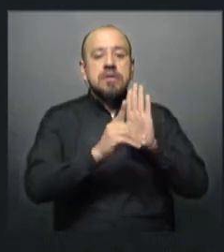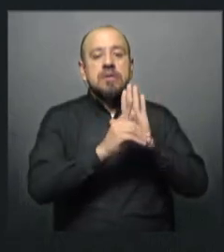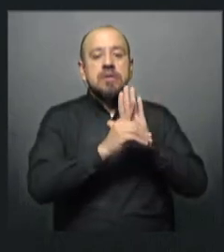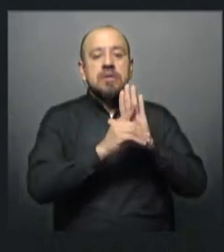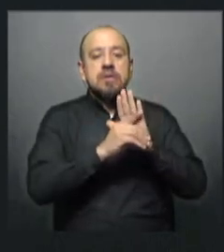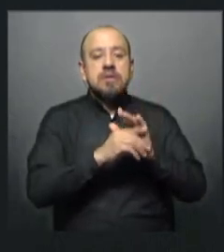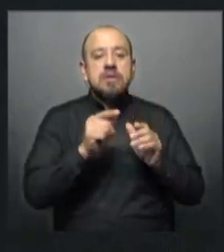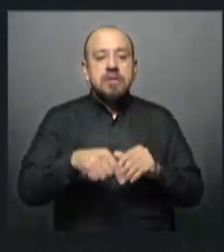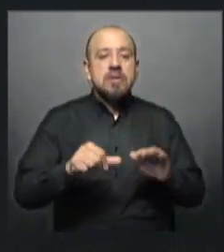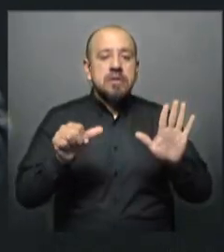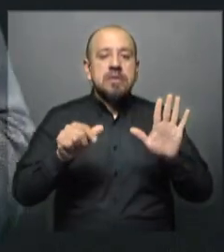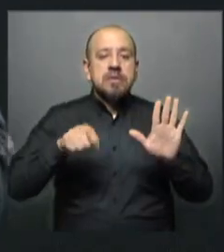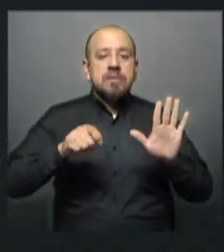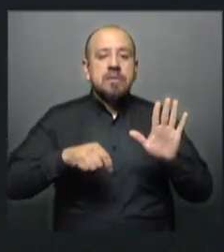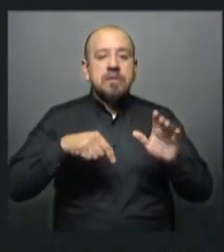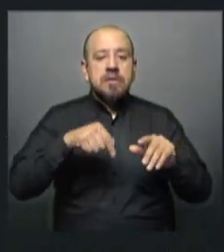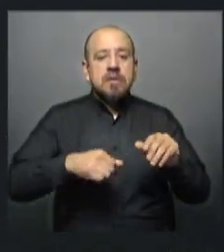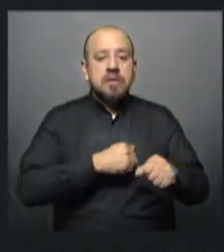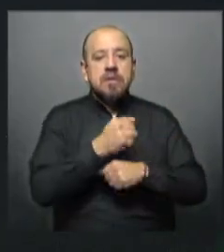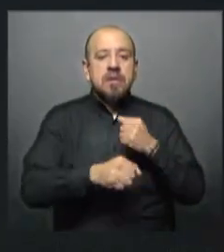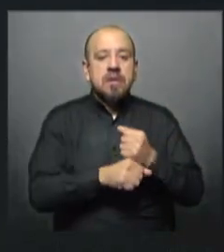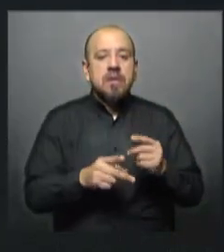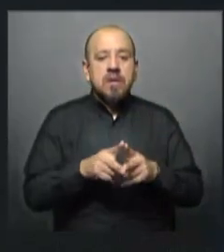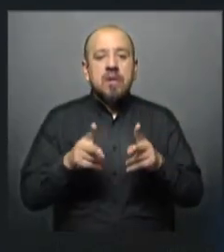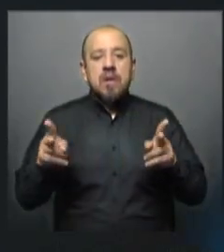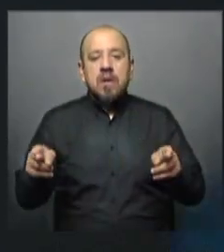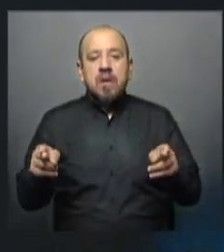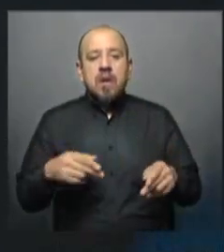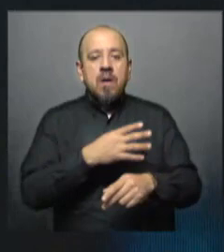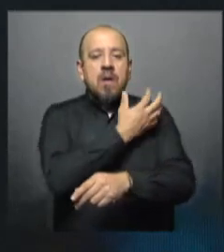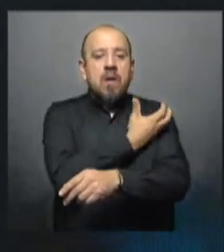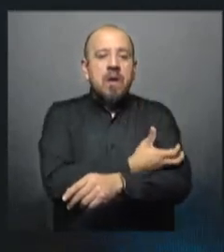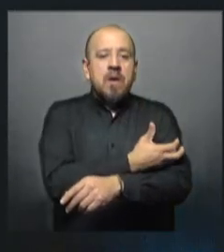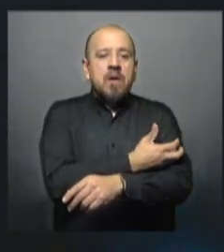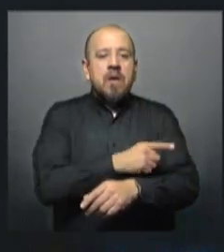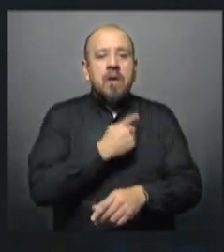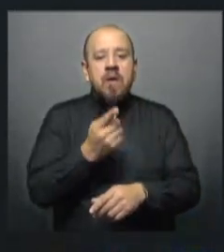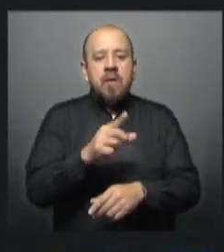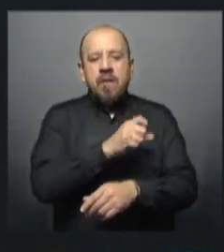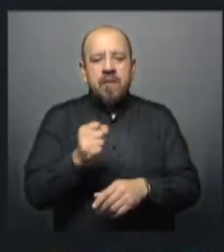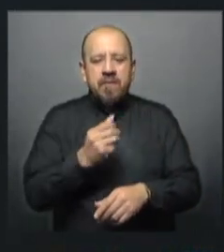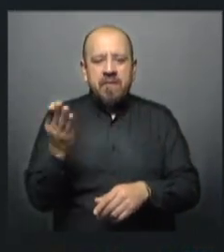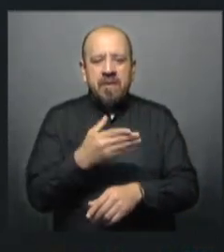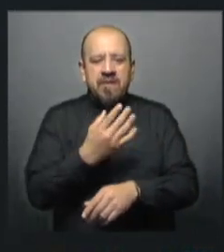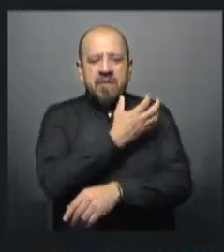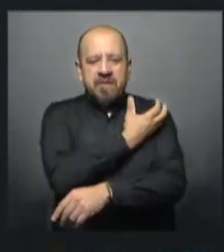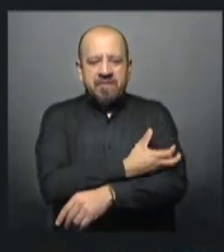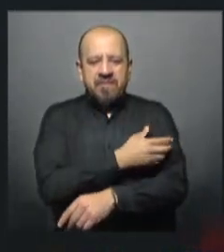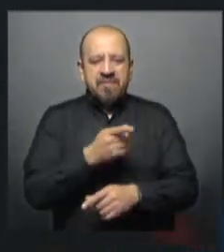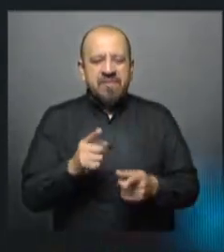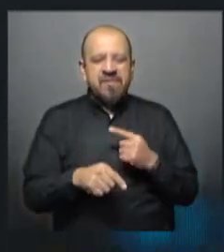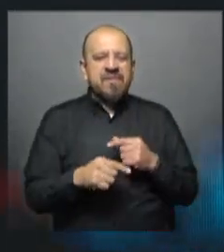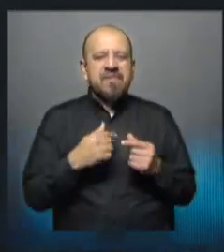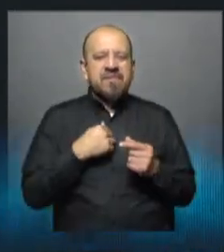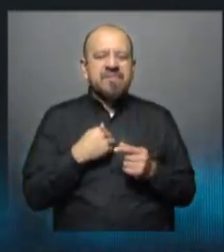primer semestre de este año para justamente esas dimensiones que comentaron es por un lado de la pobreza y por el otro lado de la indigencia y después tenemos distintas agregaciones